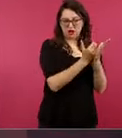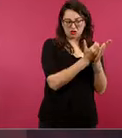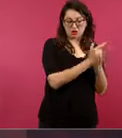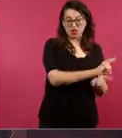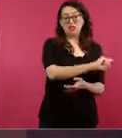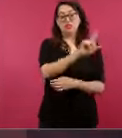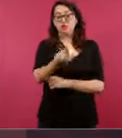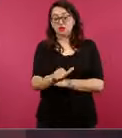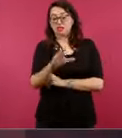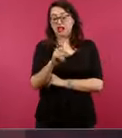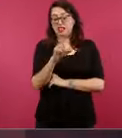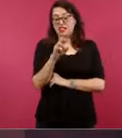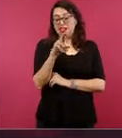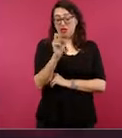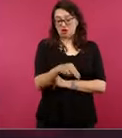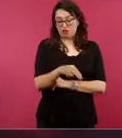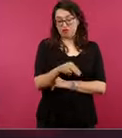Y así